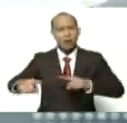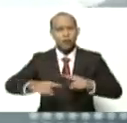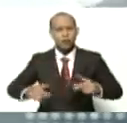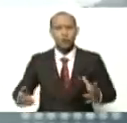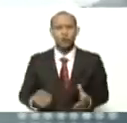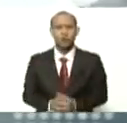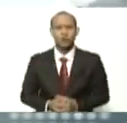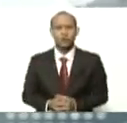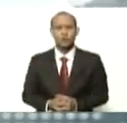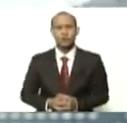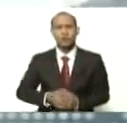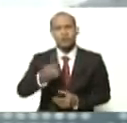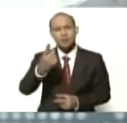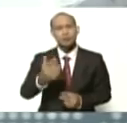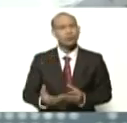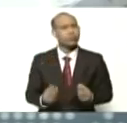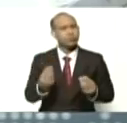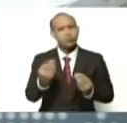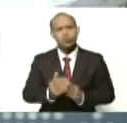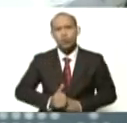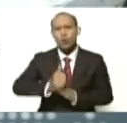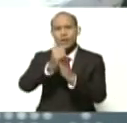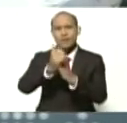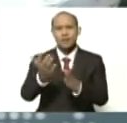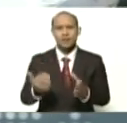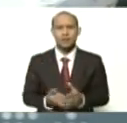eso amerita mucho liderazgo